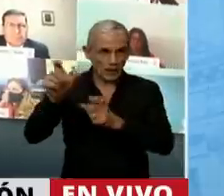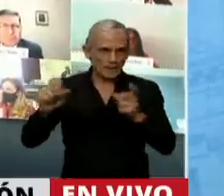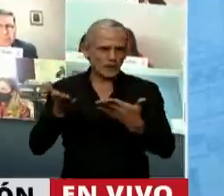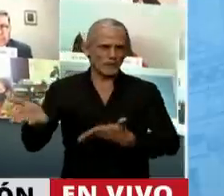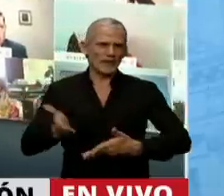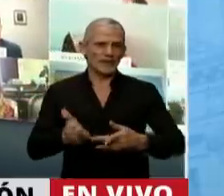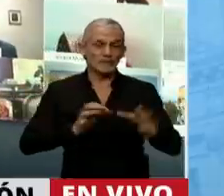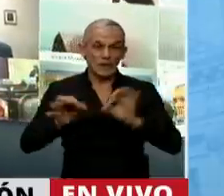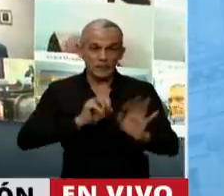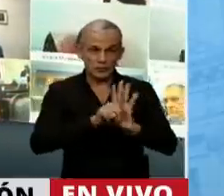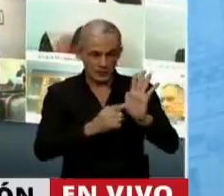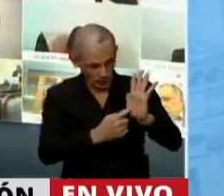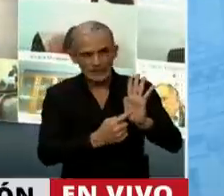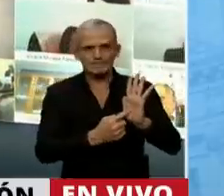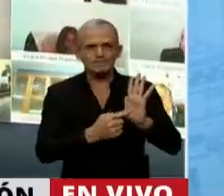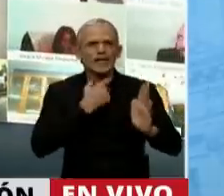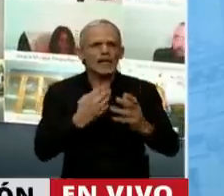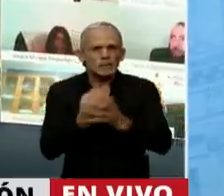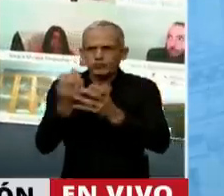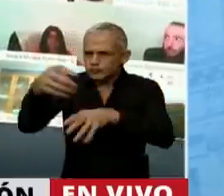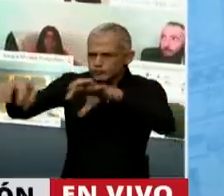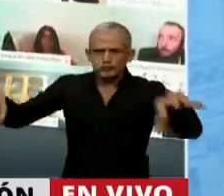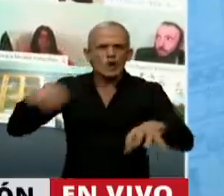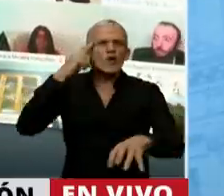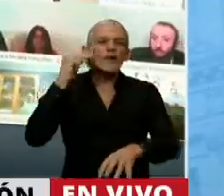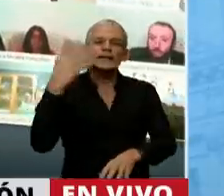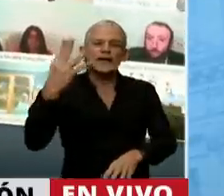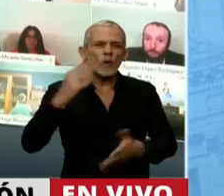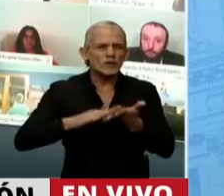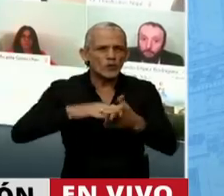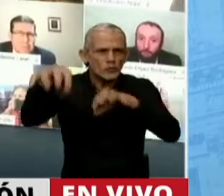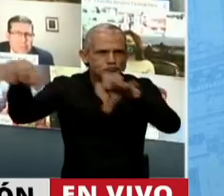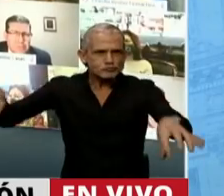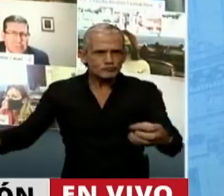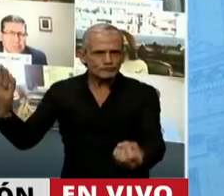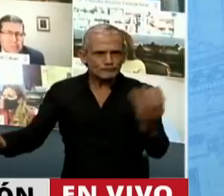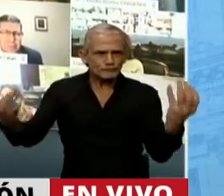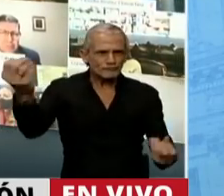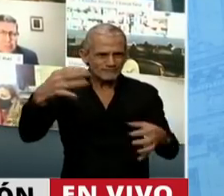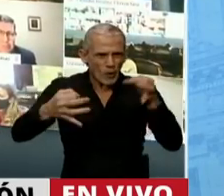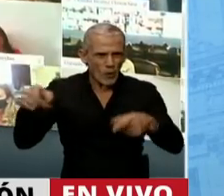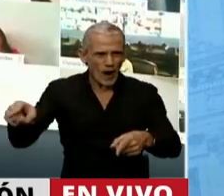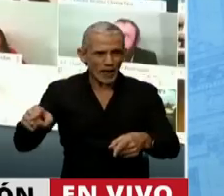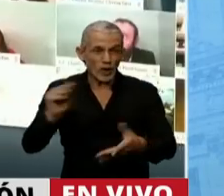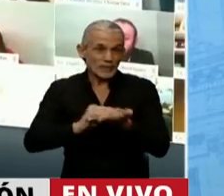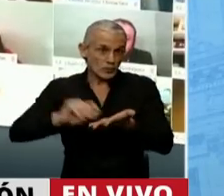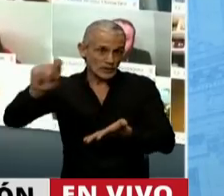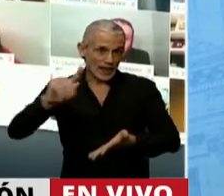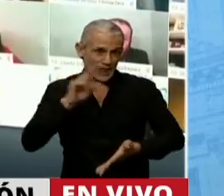Este proyecto justamente lo que busca crear son 94 nuevos juzgados federales. Y por ejemplo, para la diputada de Santa